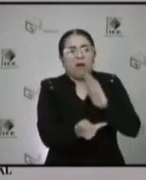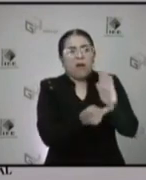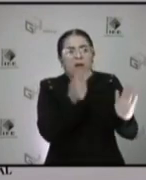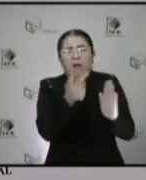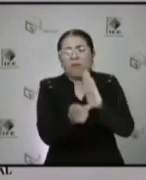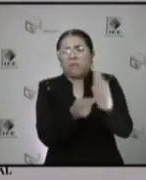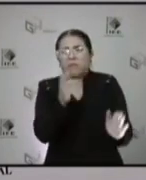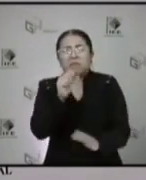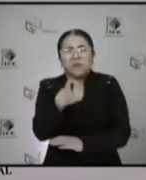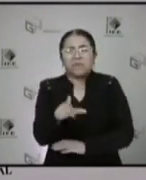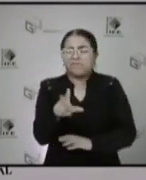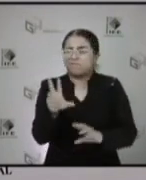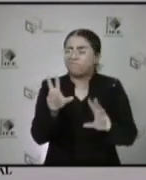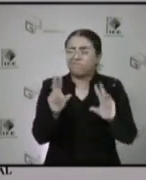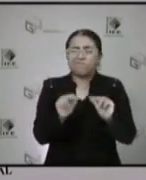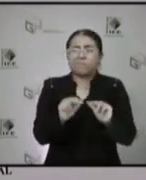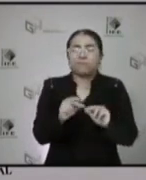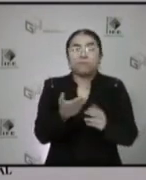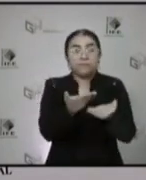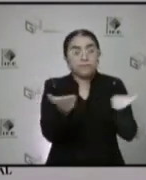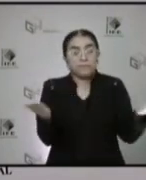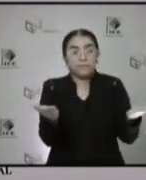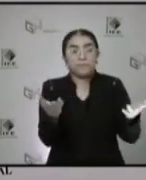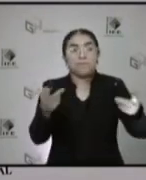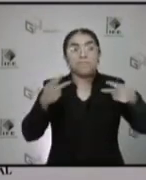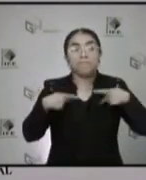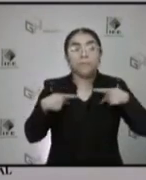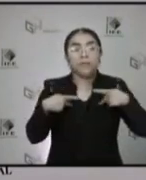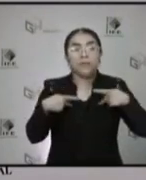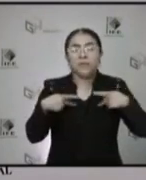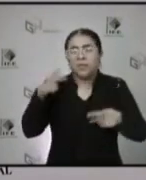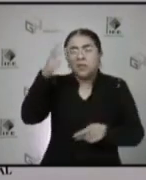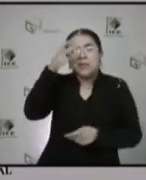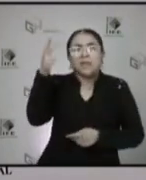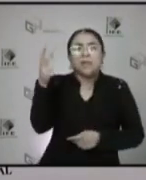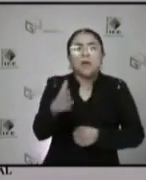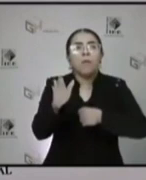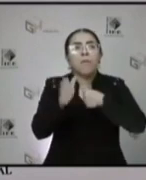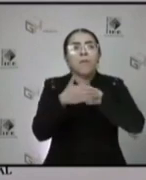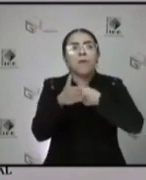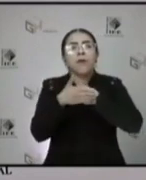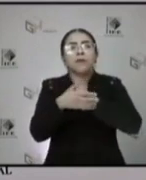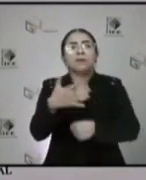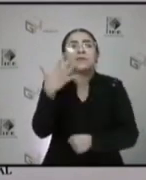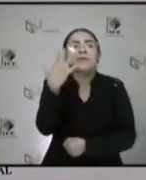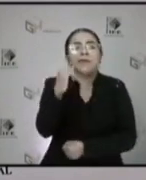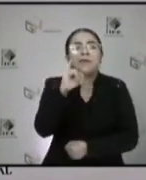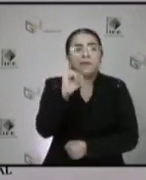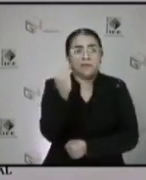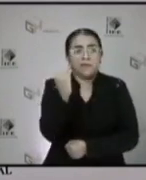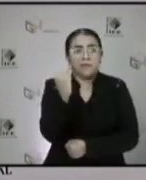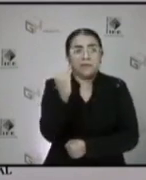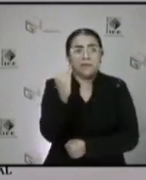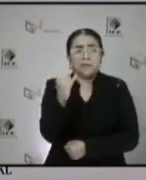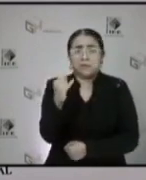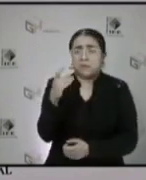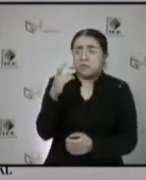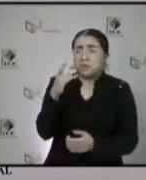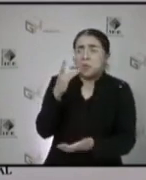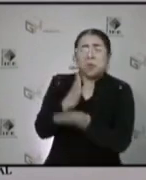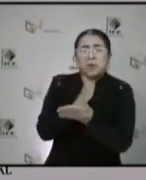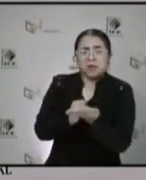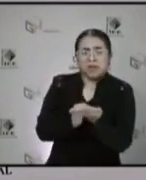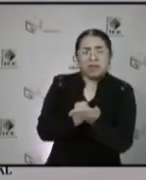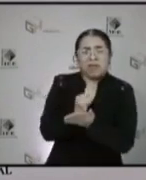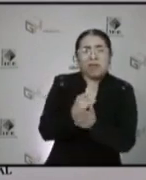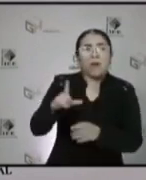gente. Queridas paisanas, paisanos, el próximo 5 de junio no solo se elige al